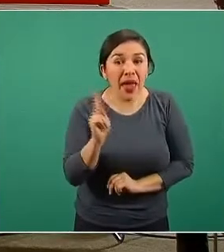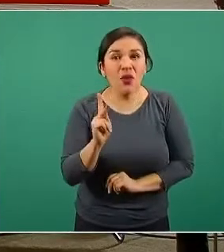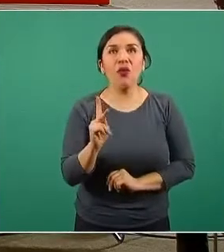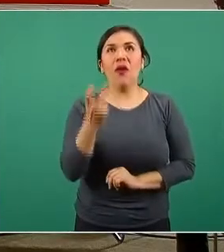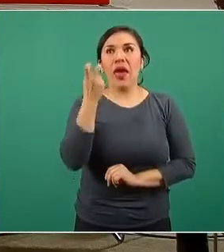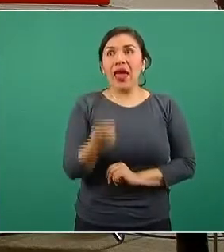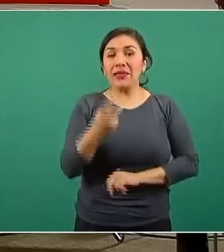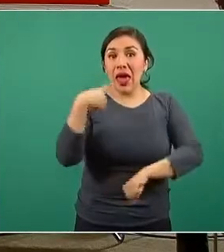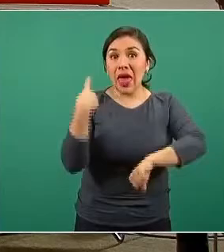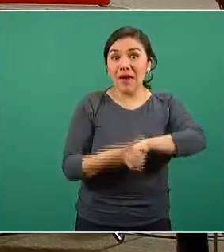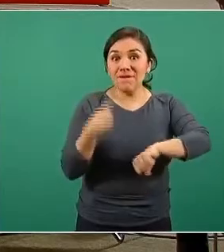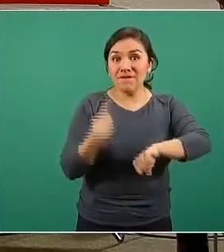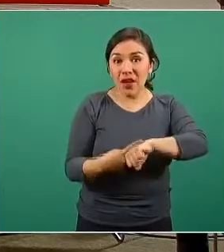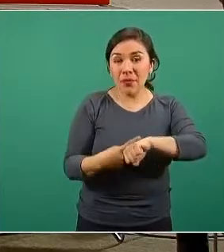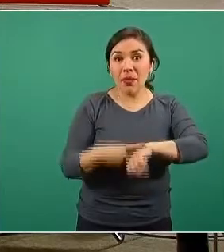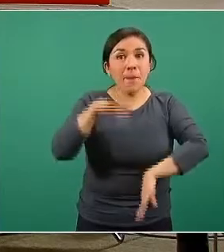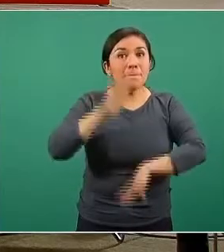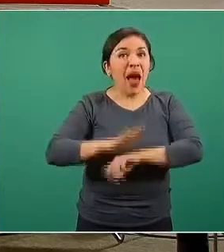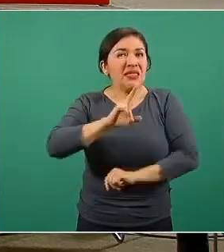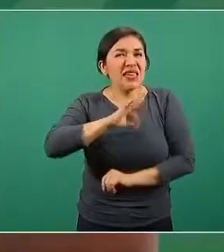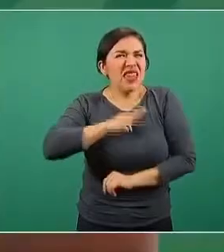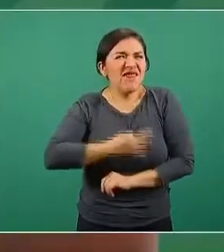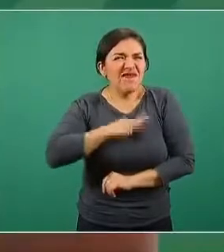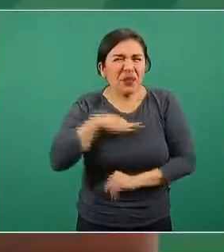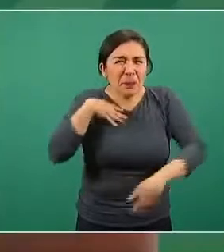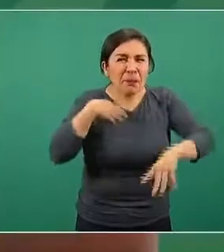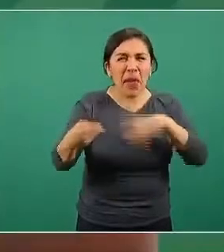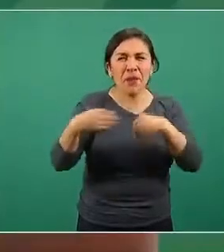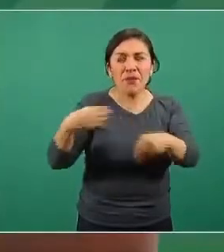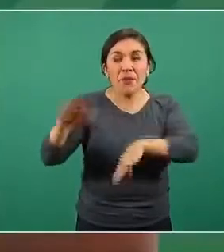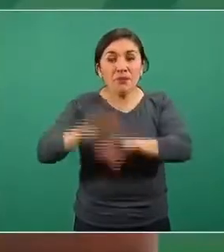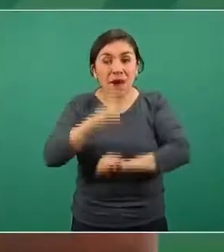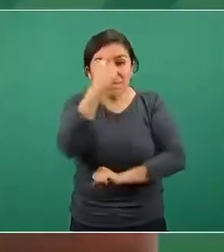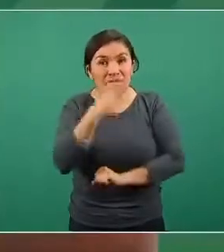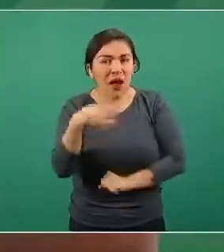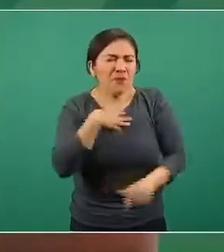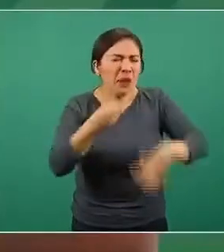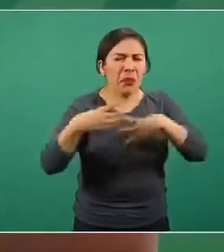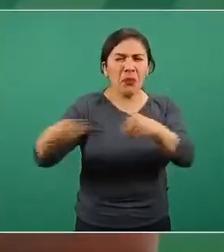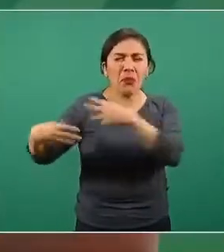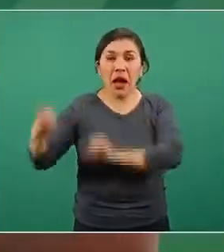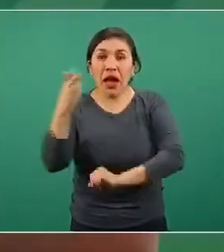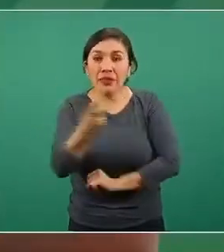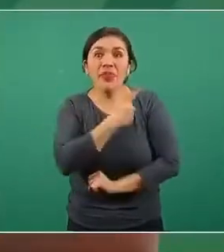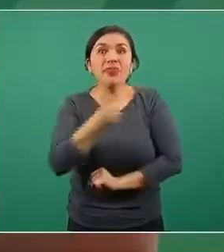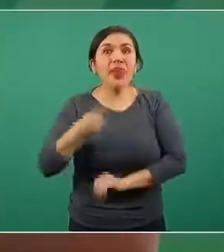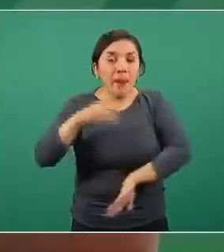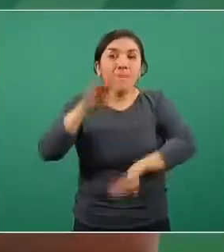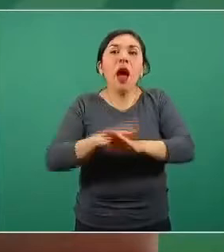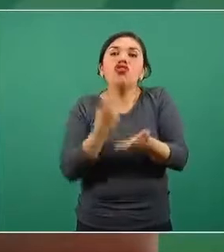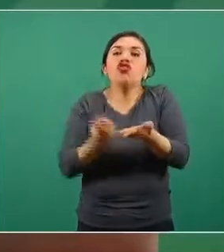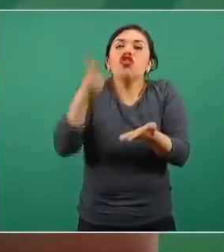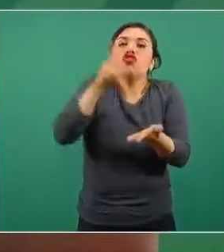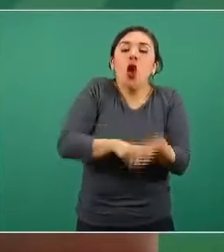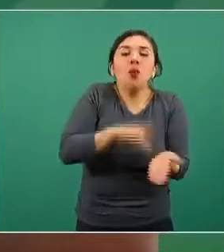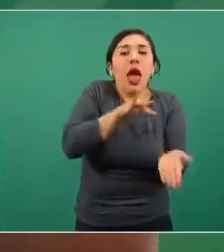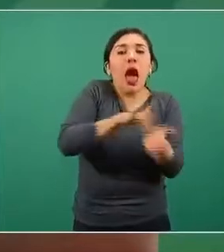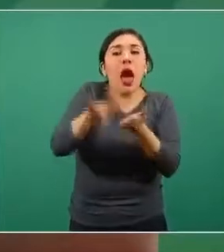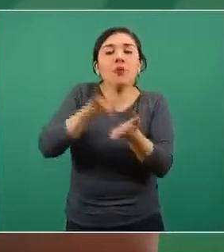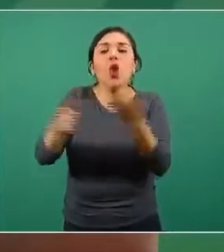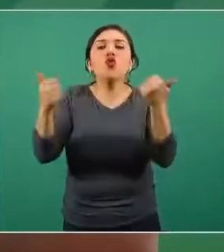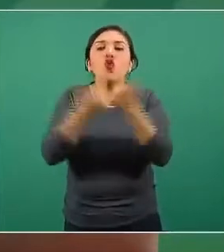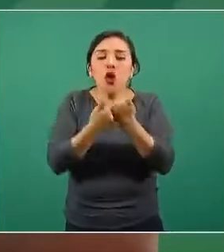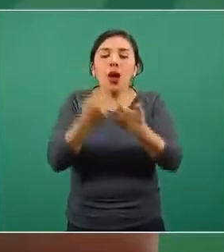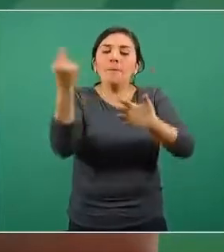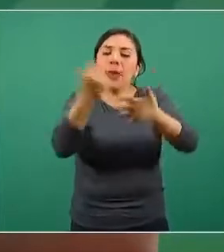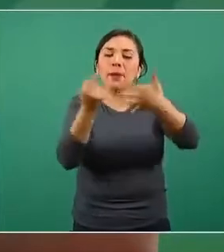una enfermedad infecciosa de fácil transmisión, tenemos que apoyarnos en el resto de los pilares de